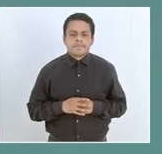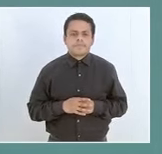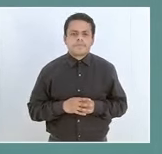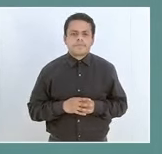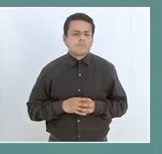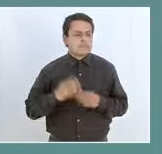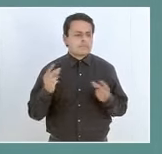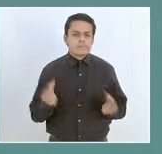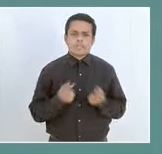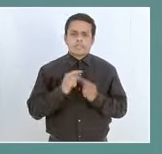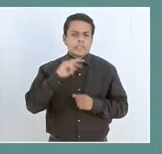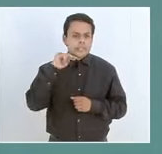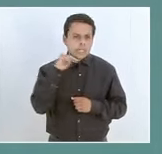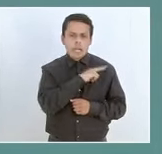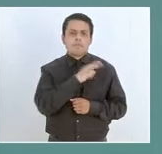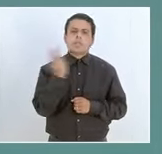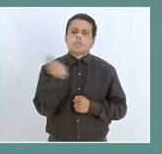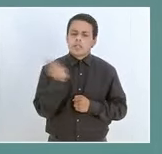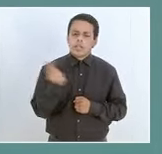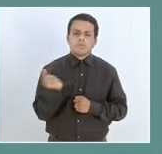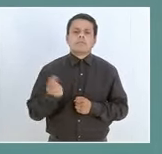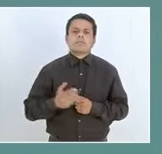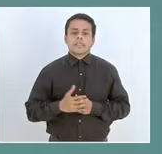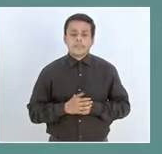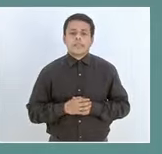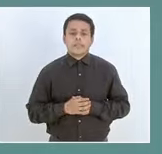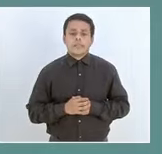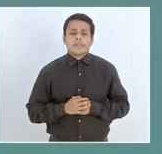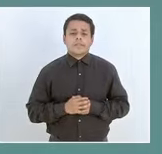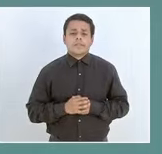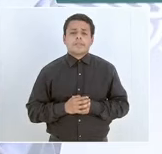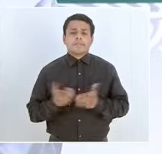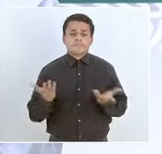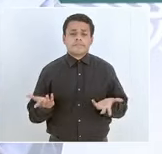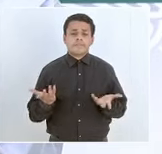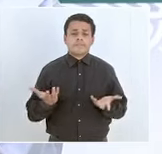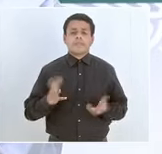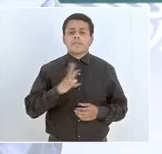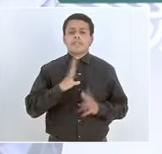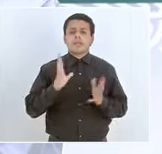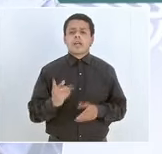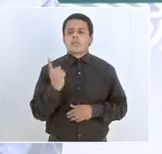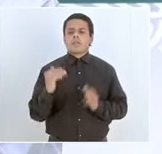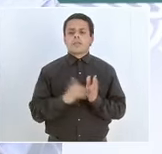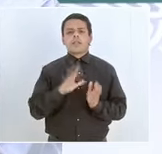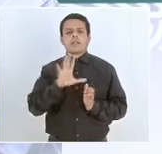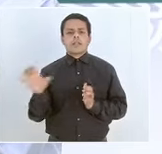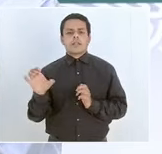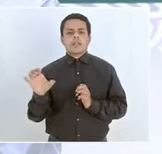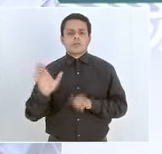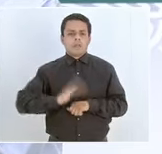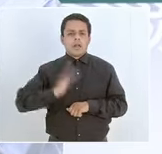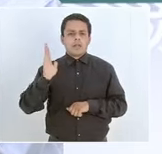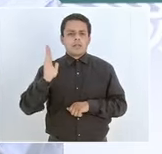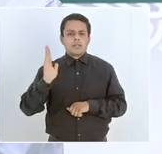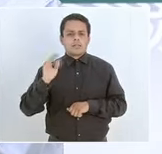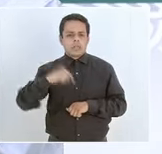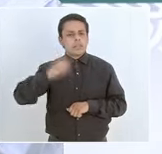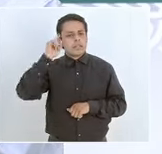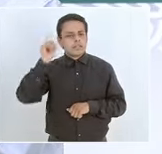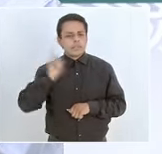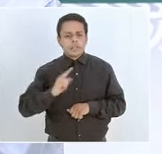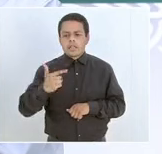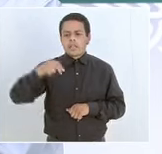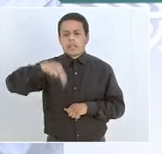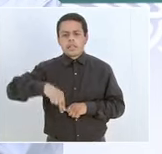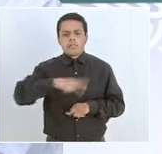lo más pronto posible. Ya tenemos alrededor de 1.500 elementos en Zacatecas de la